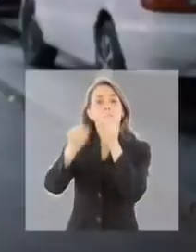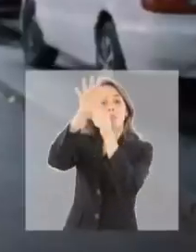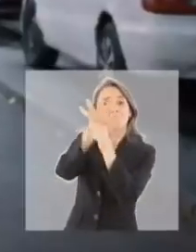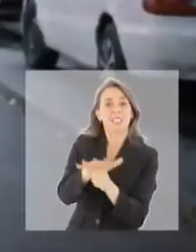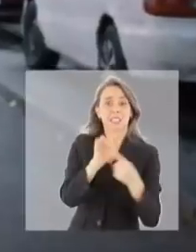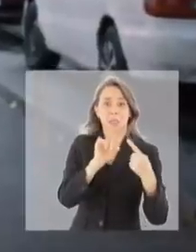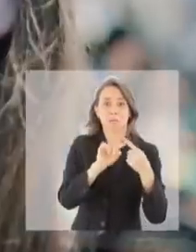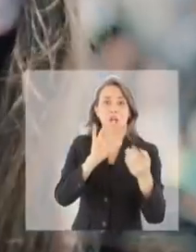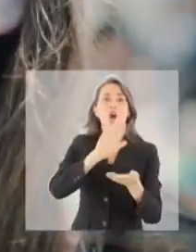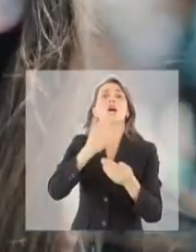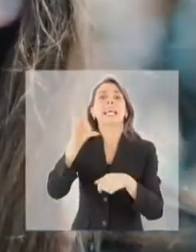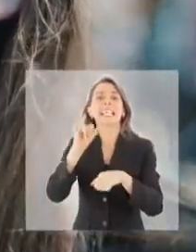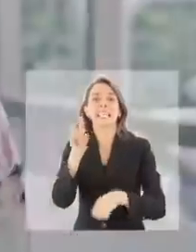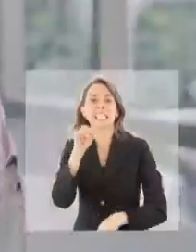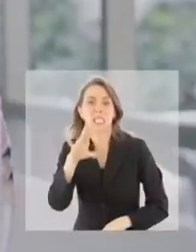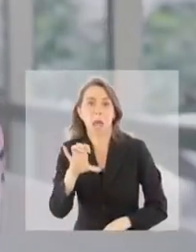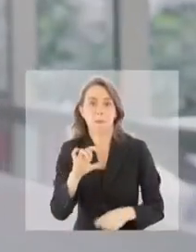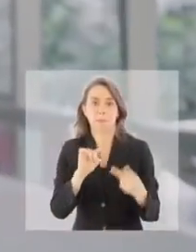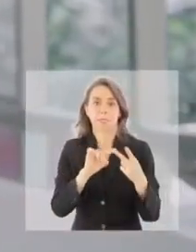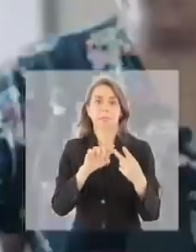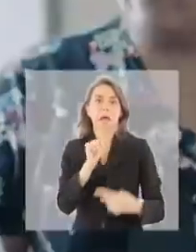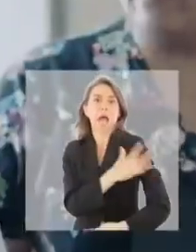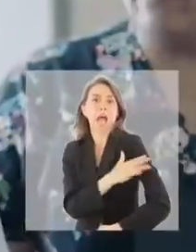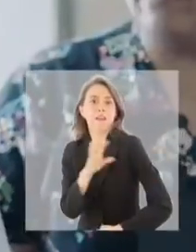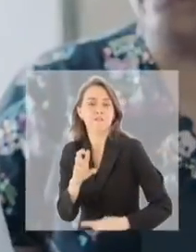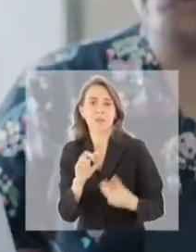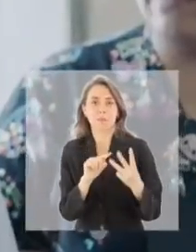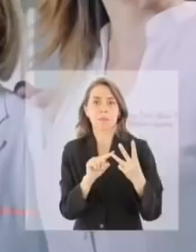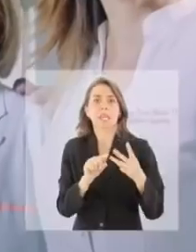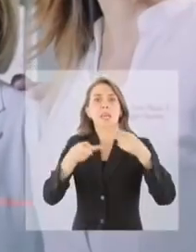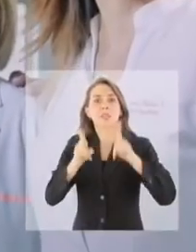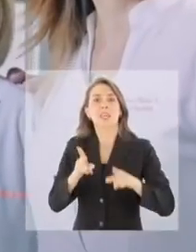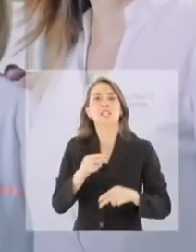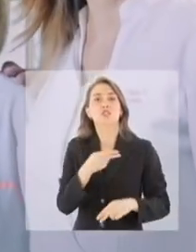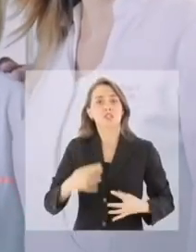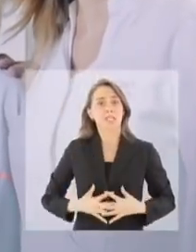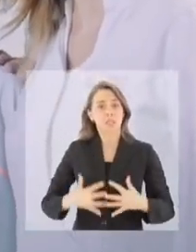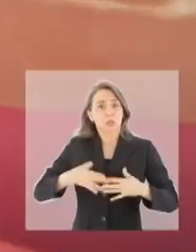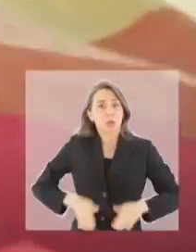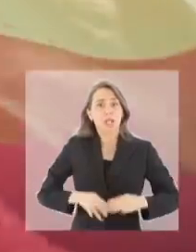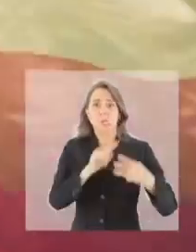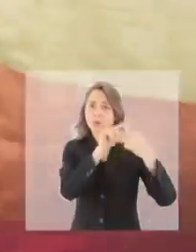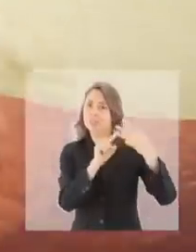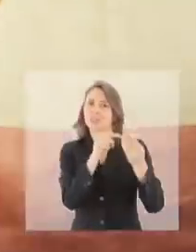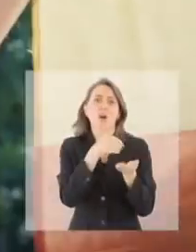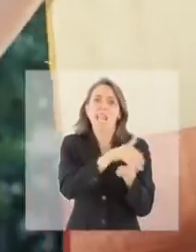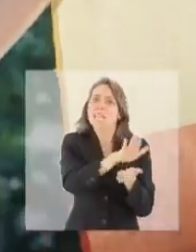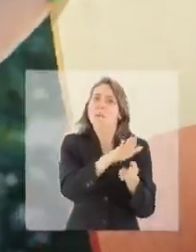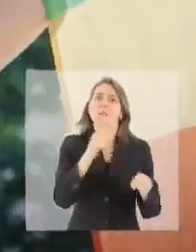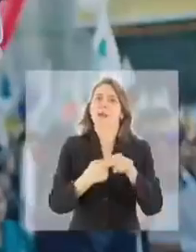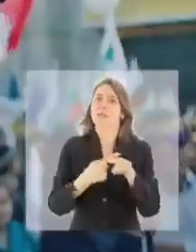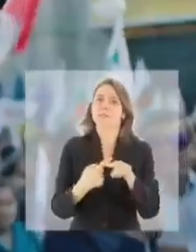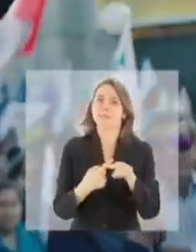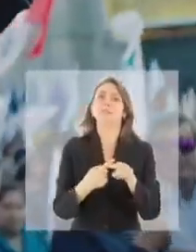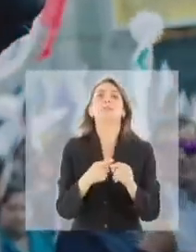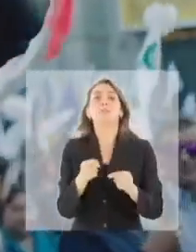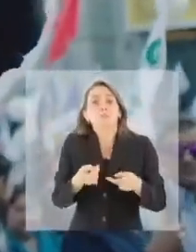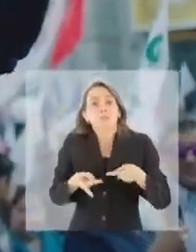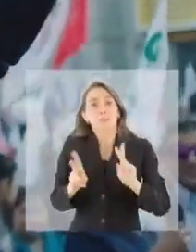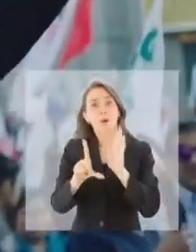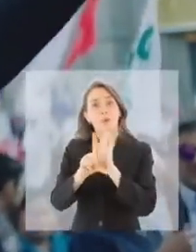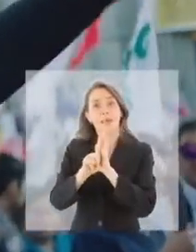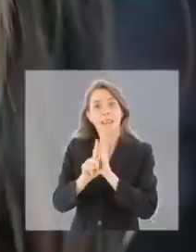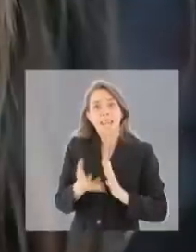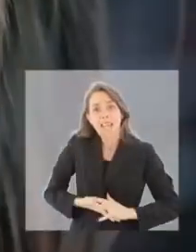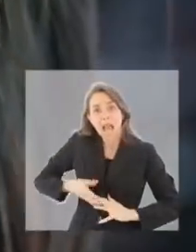la discriminación en la salud privada, en el sistema previsional, en los derechos sexuales y reproductivos. El aborto en tres causales